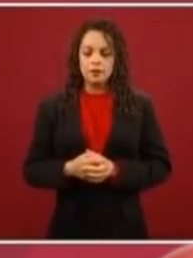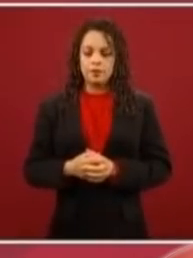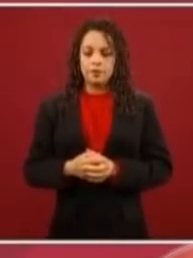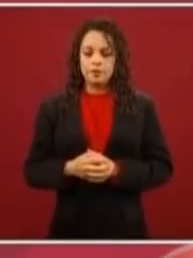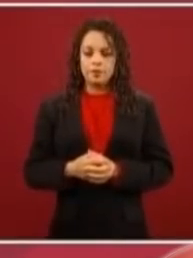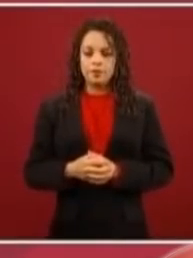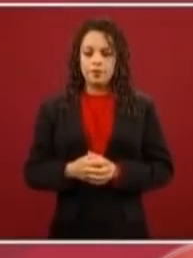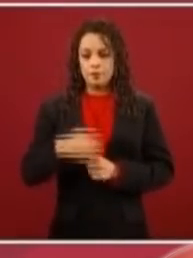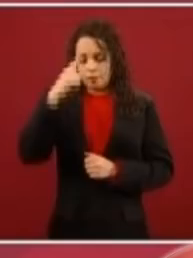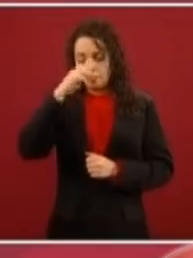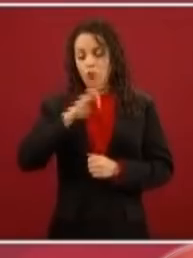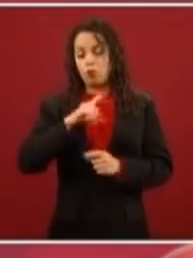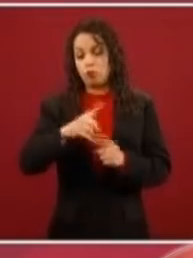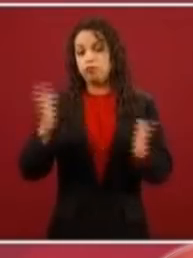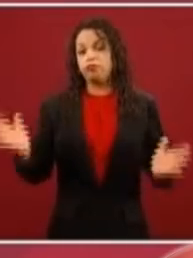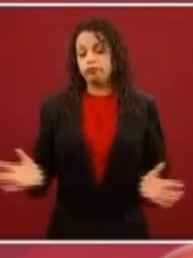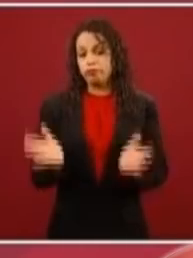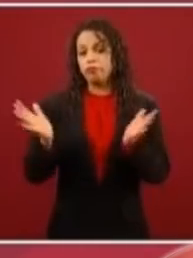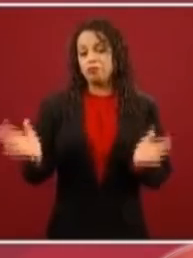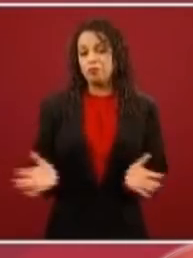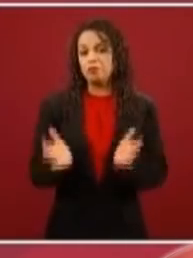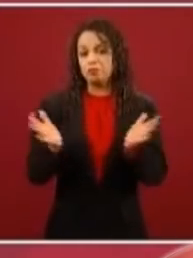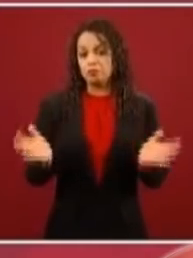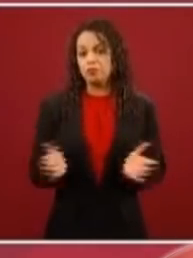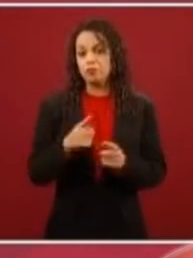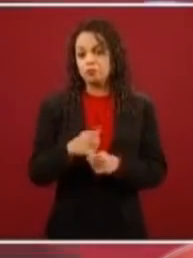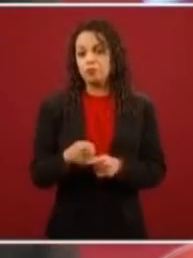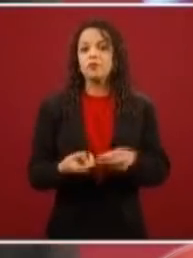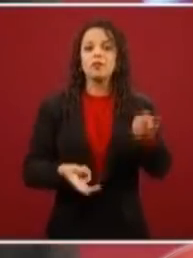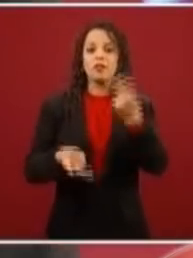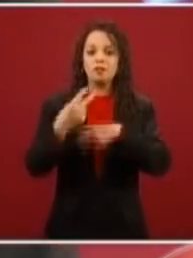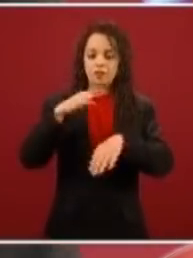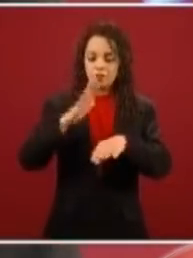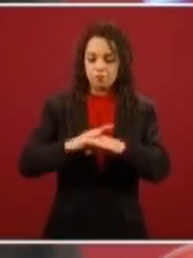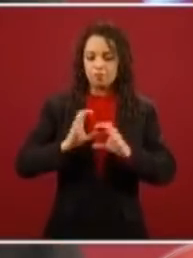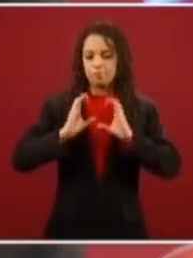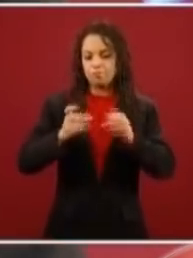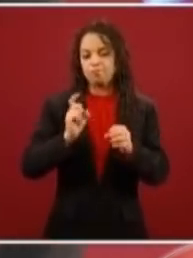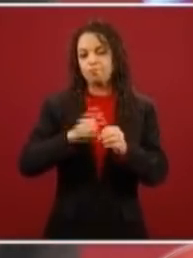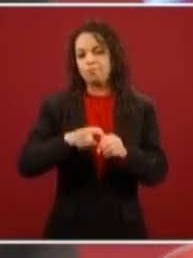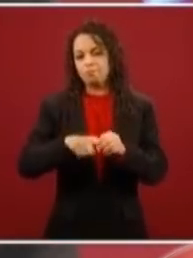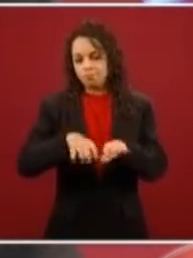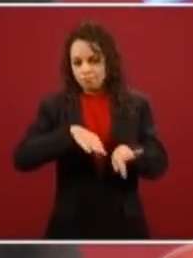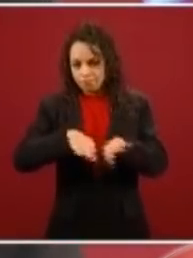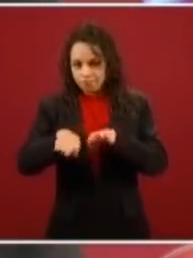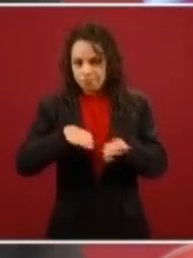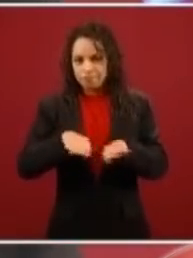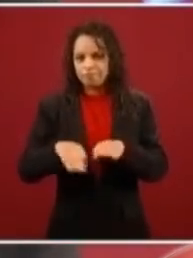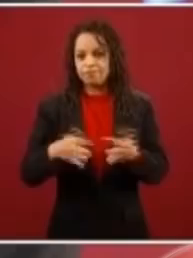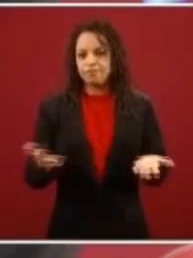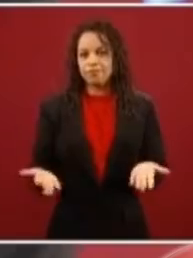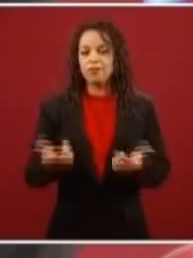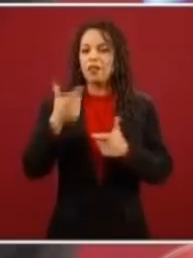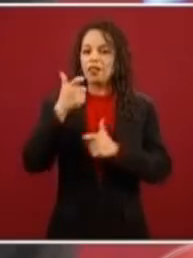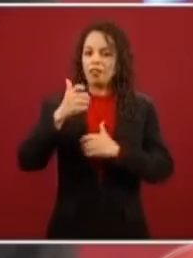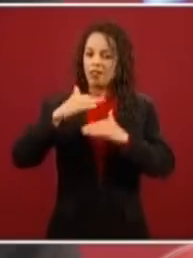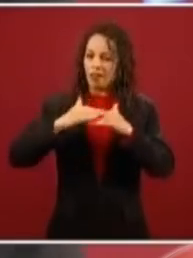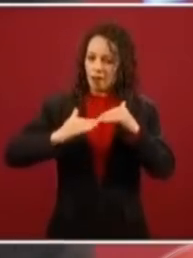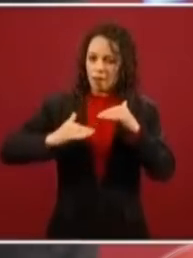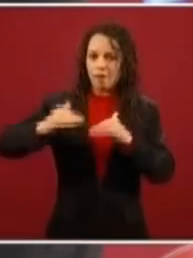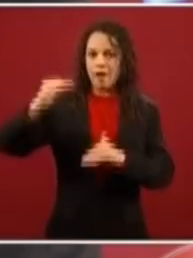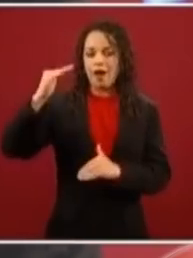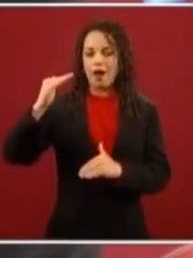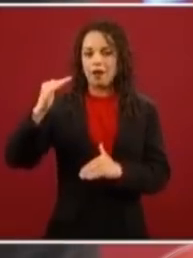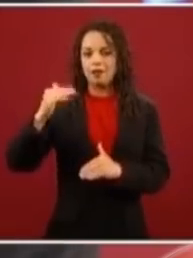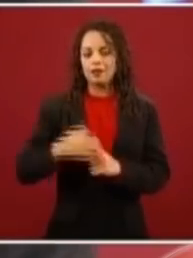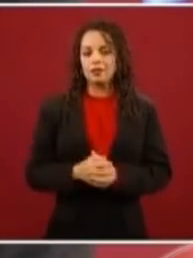de impulsar la creación de empleos, el crecimiento económico. Si